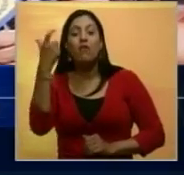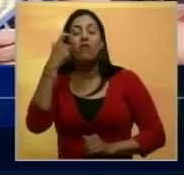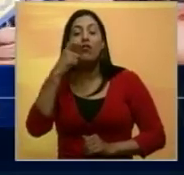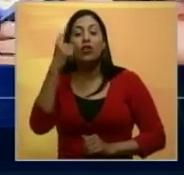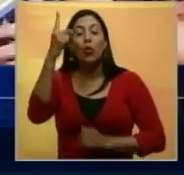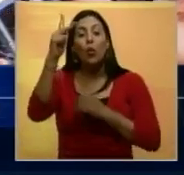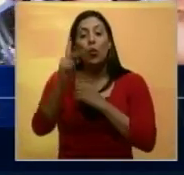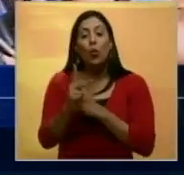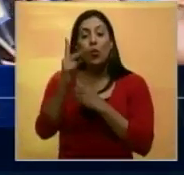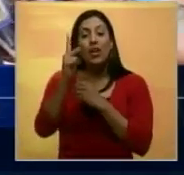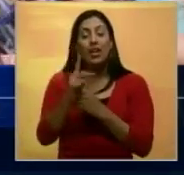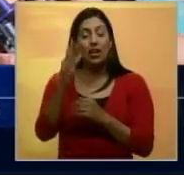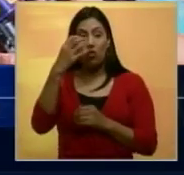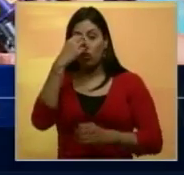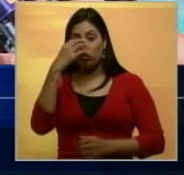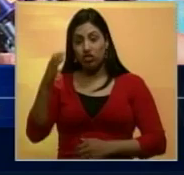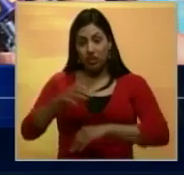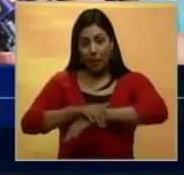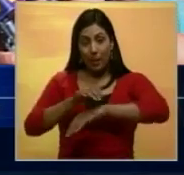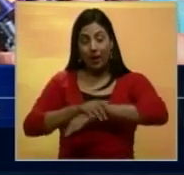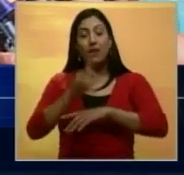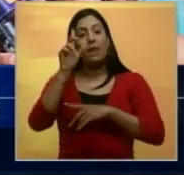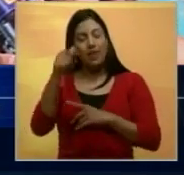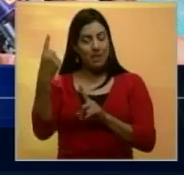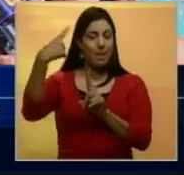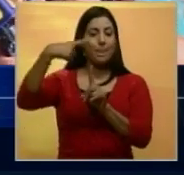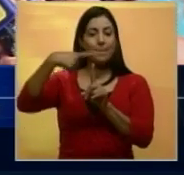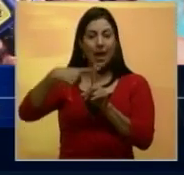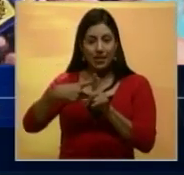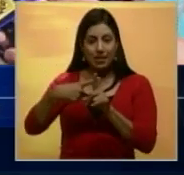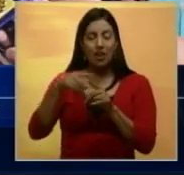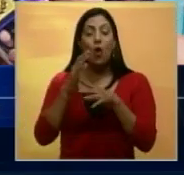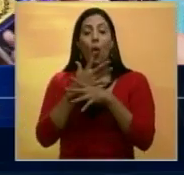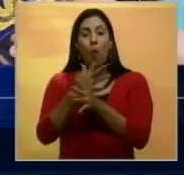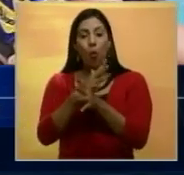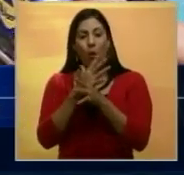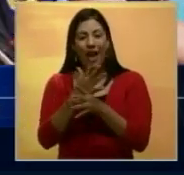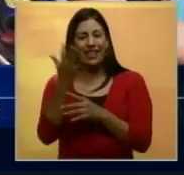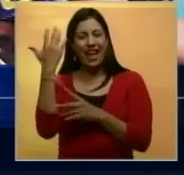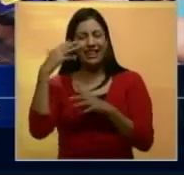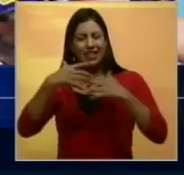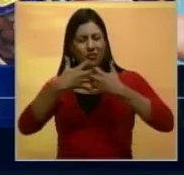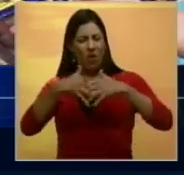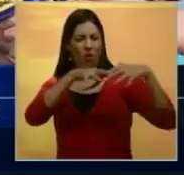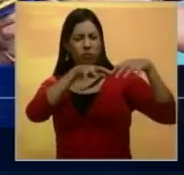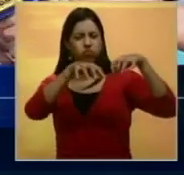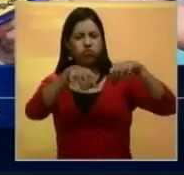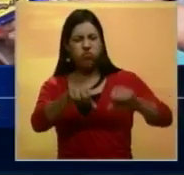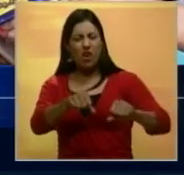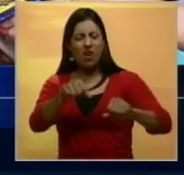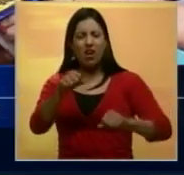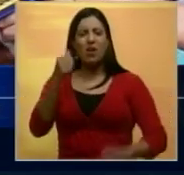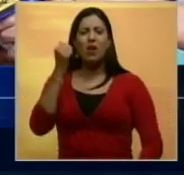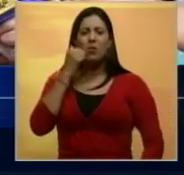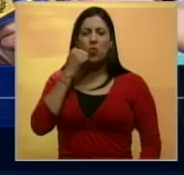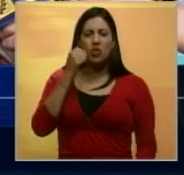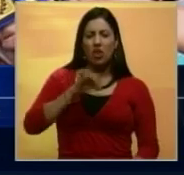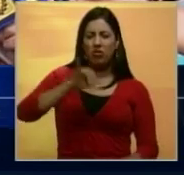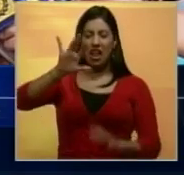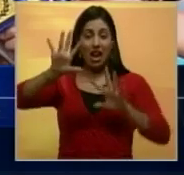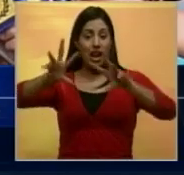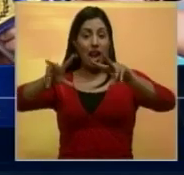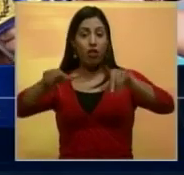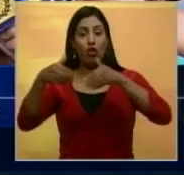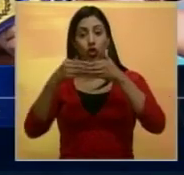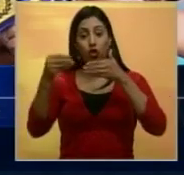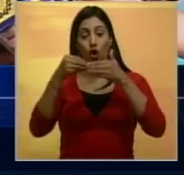bolívares el kilo de pernil. Y además, los juguetes que tenían acaparados, los especuladores, los ladrones